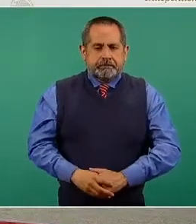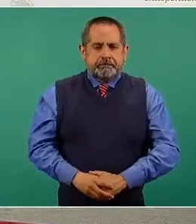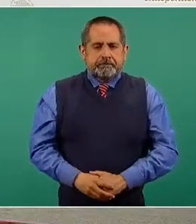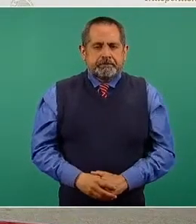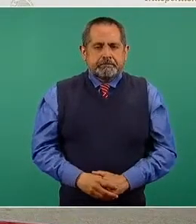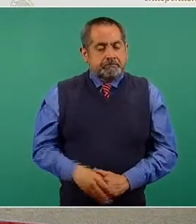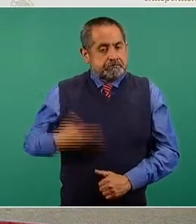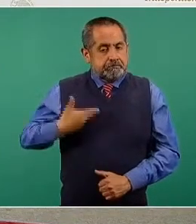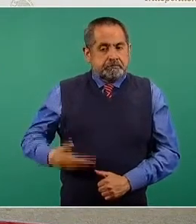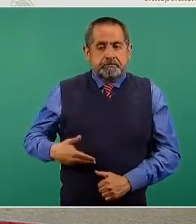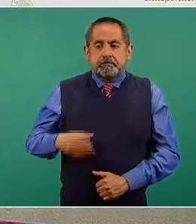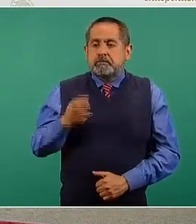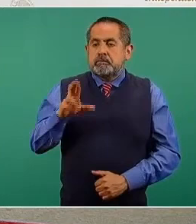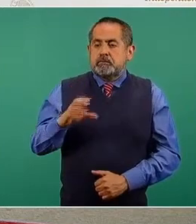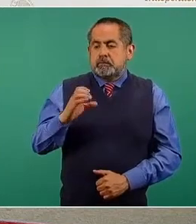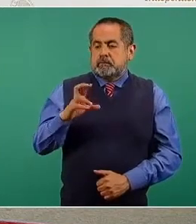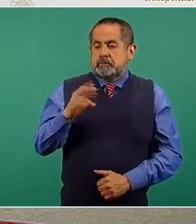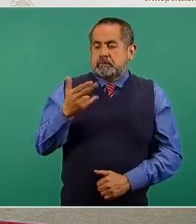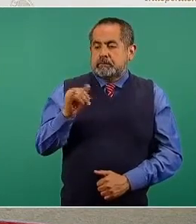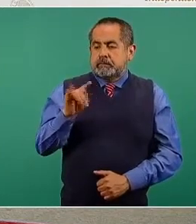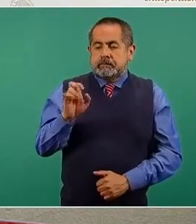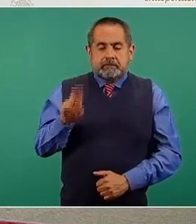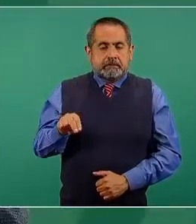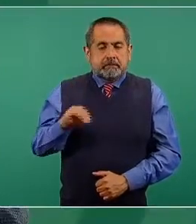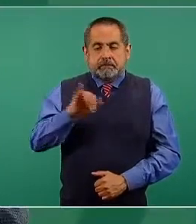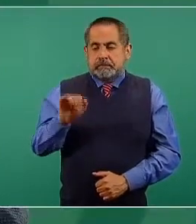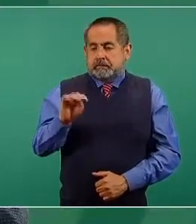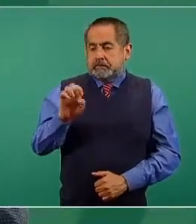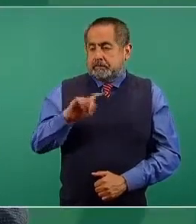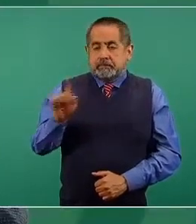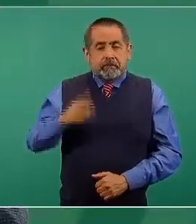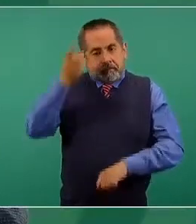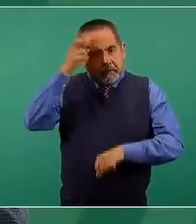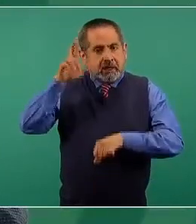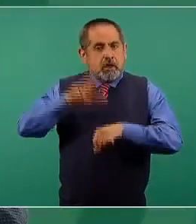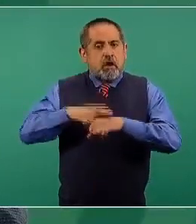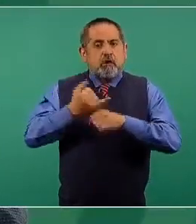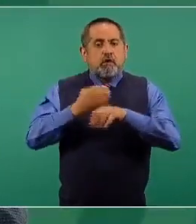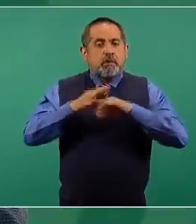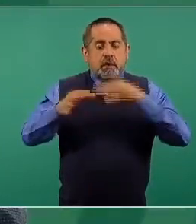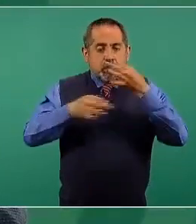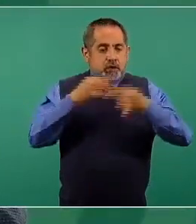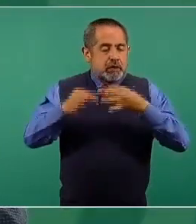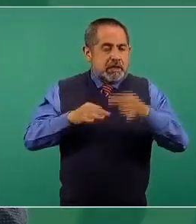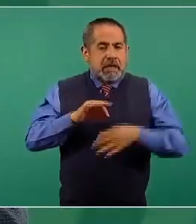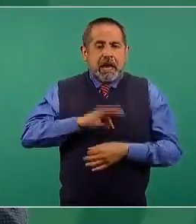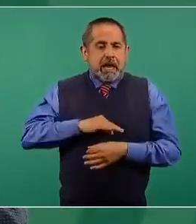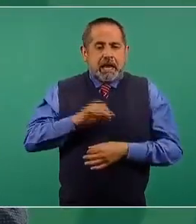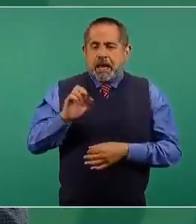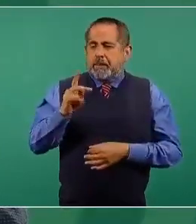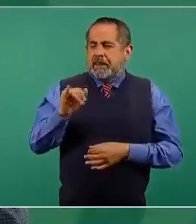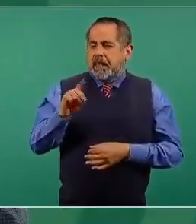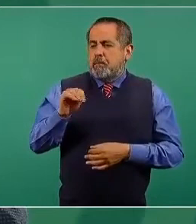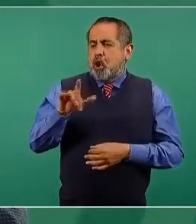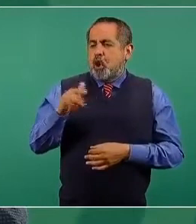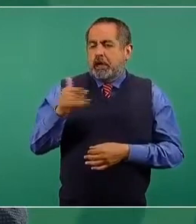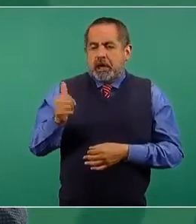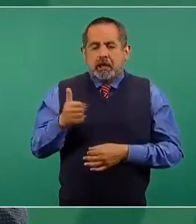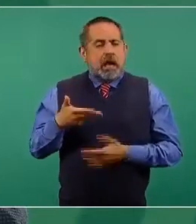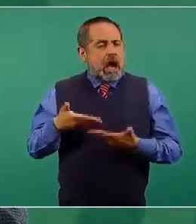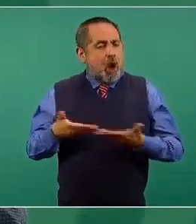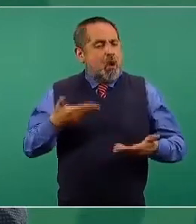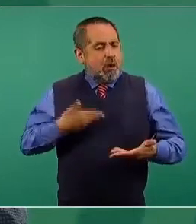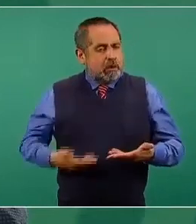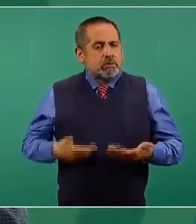Su servidor, el doctor Cristian Arturo Zaragoza Jiménez, director de Información Epidemiológica de la Dirección General de Epidemiología, tendré el gusto